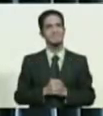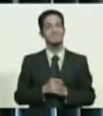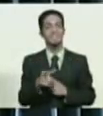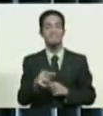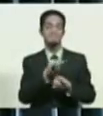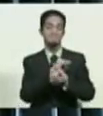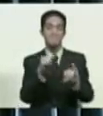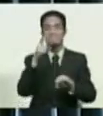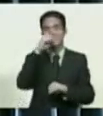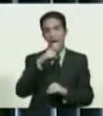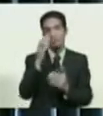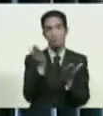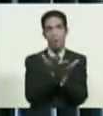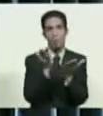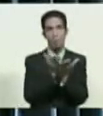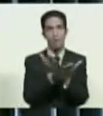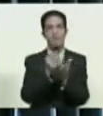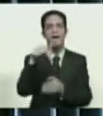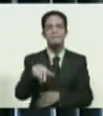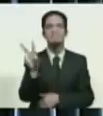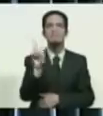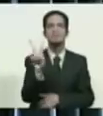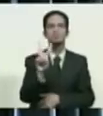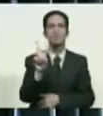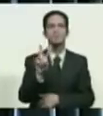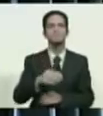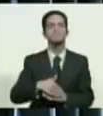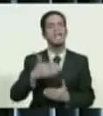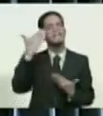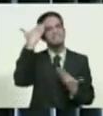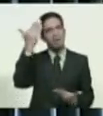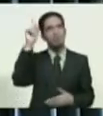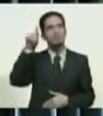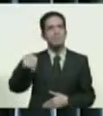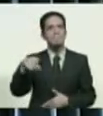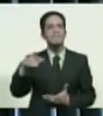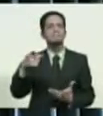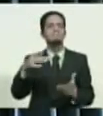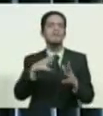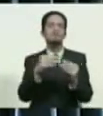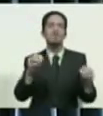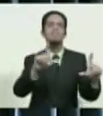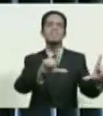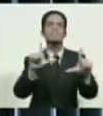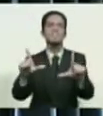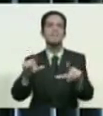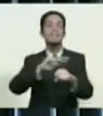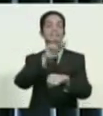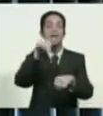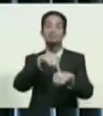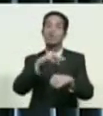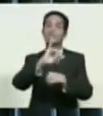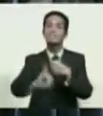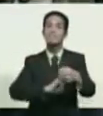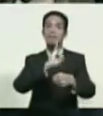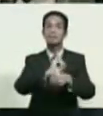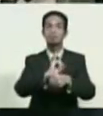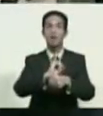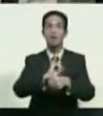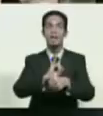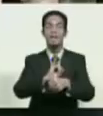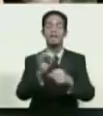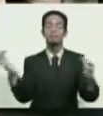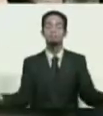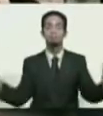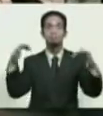año escolar aquí en Venezuela. Un saludo también a los medios de comunicación nacionales e internacionales que están con